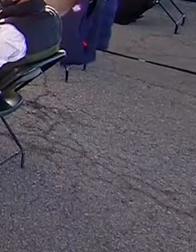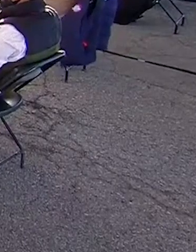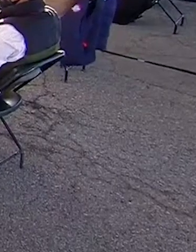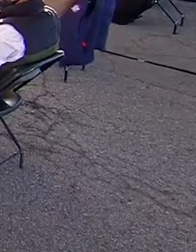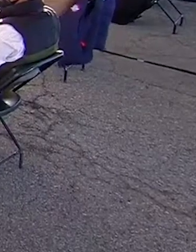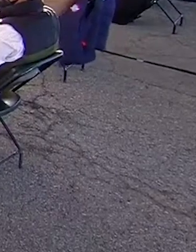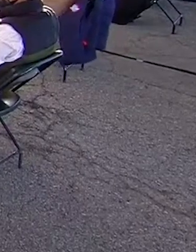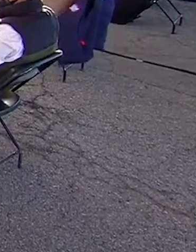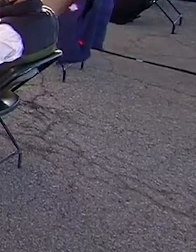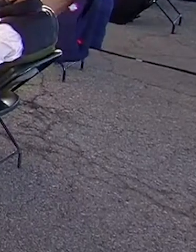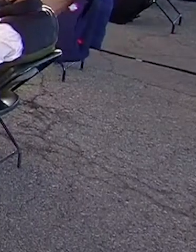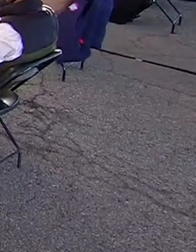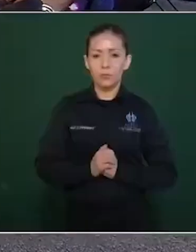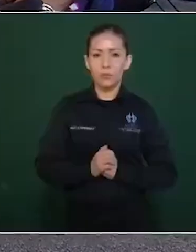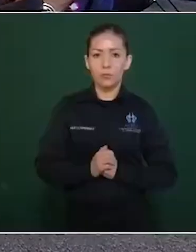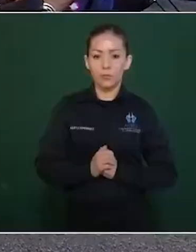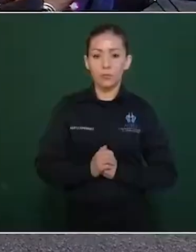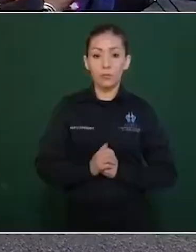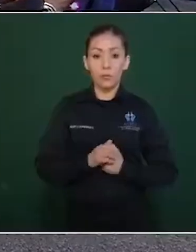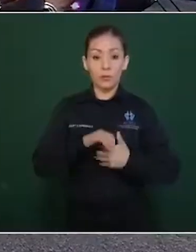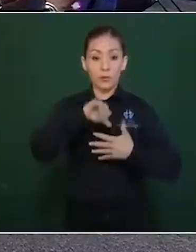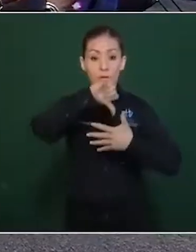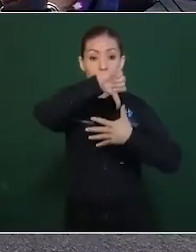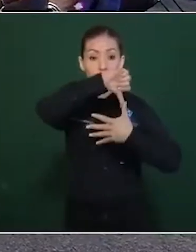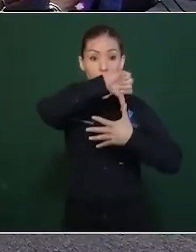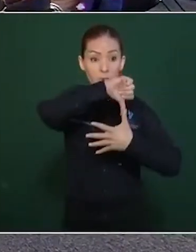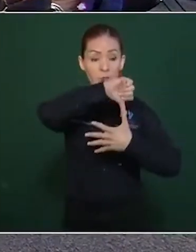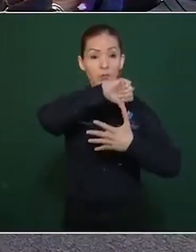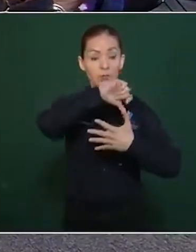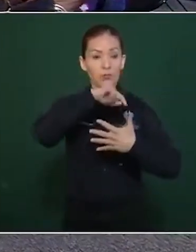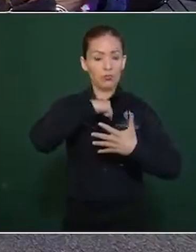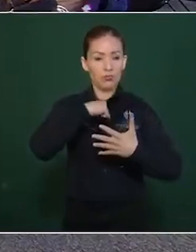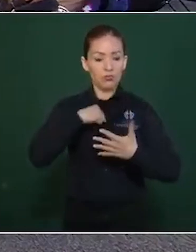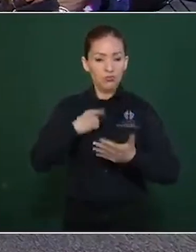Se lo propuse al presidente Biden.